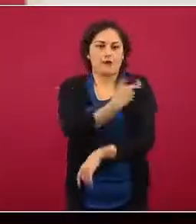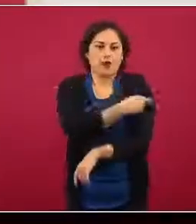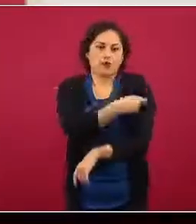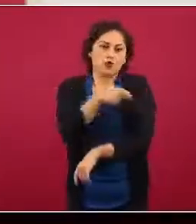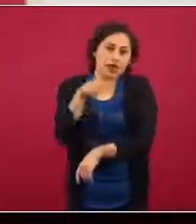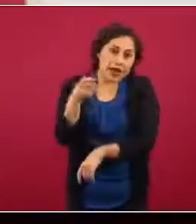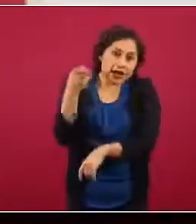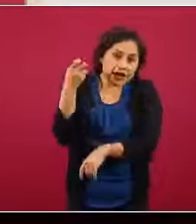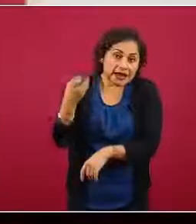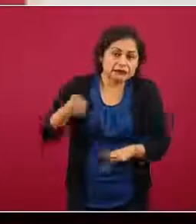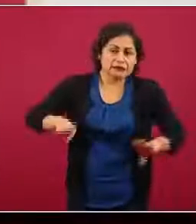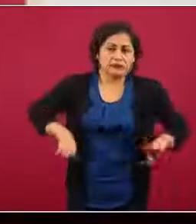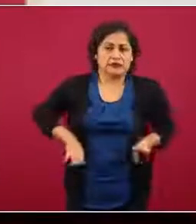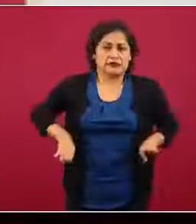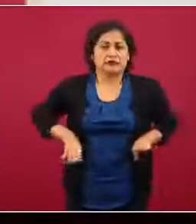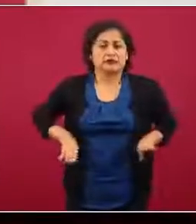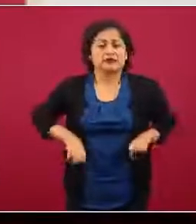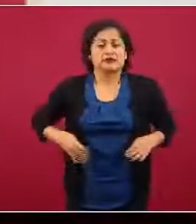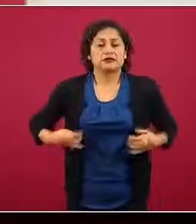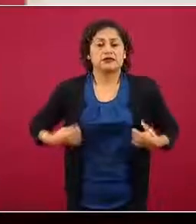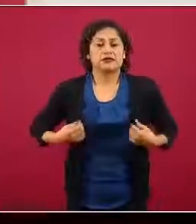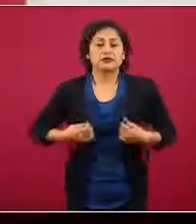se pretende que sea